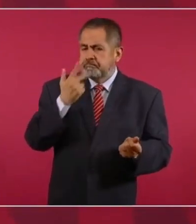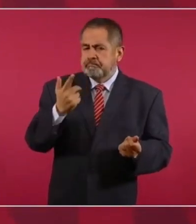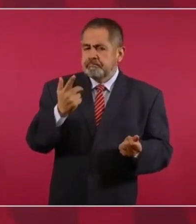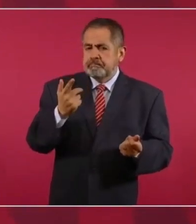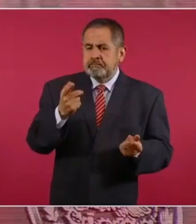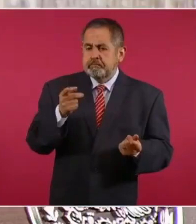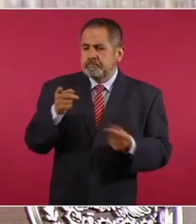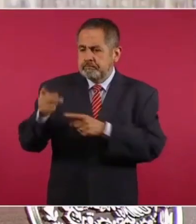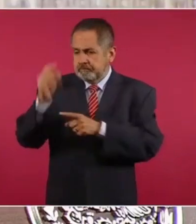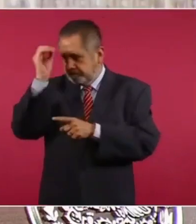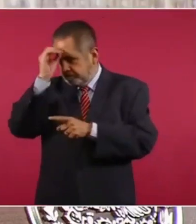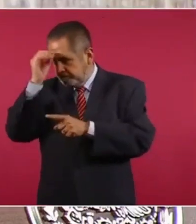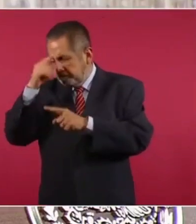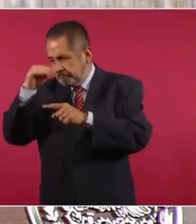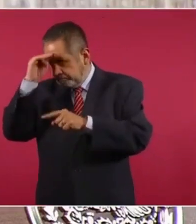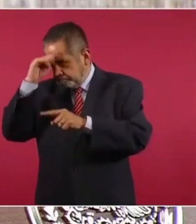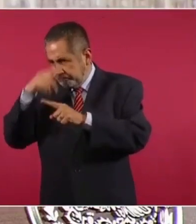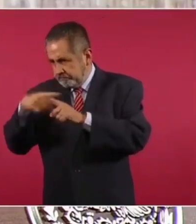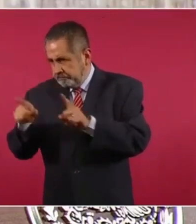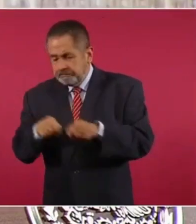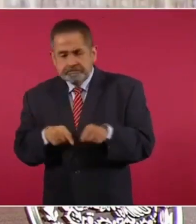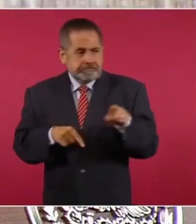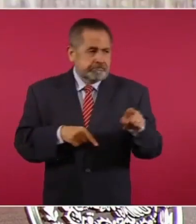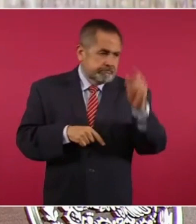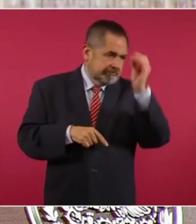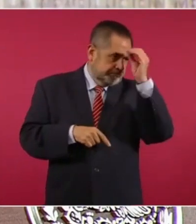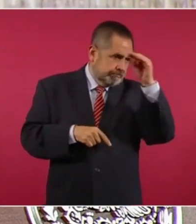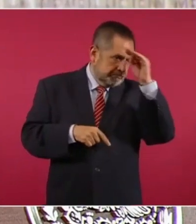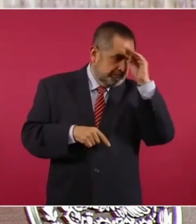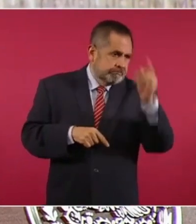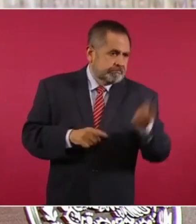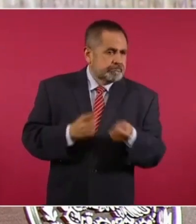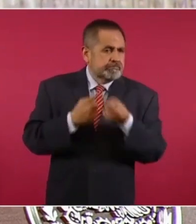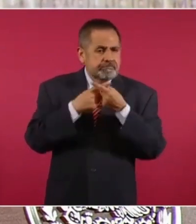las distintas formas de pensar,